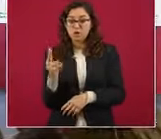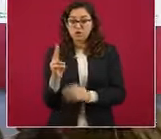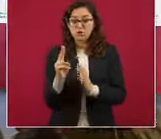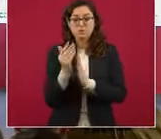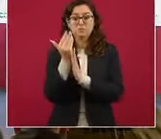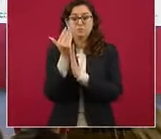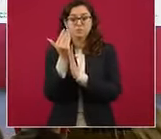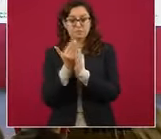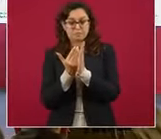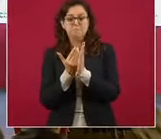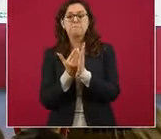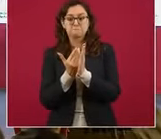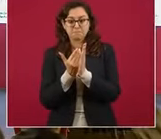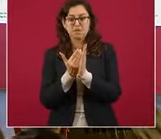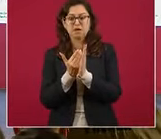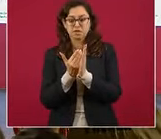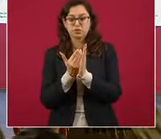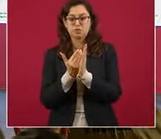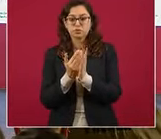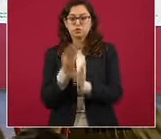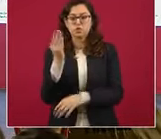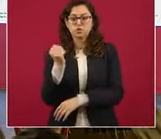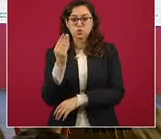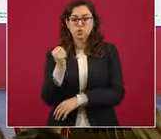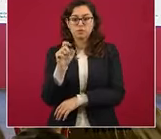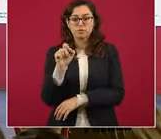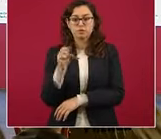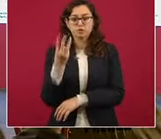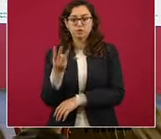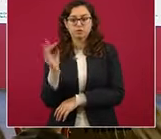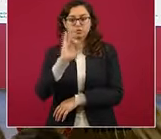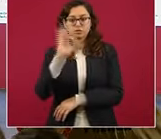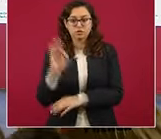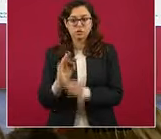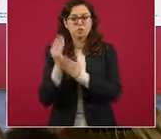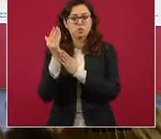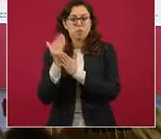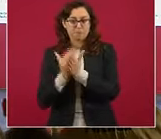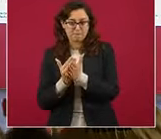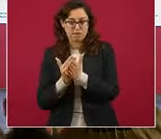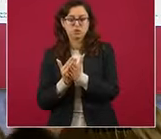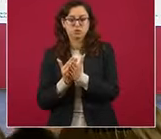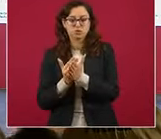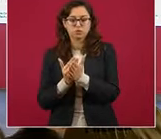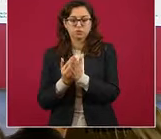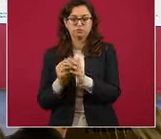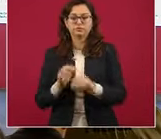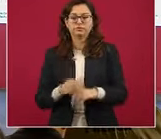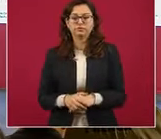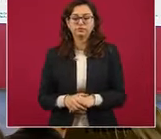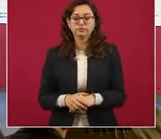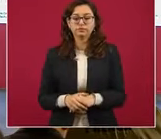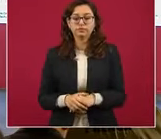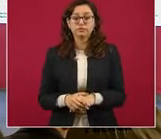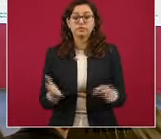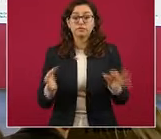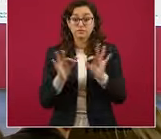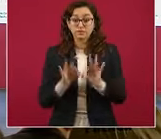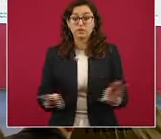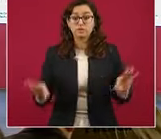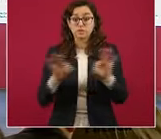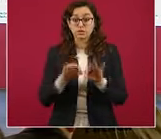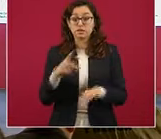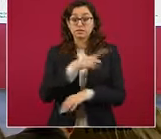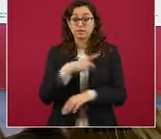baja significativa del 9.3% con relación al mes anterior. Es importante señalar